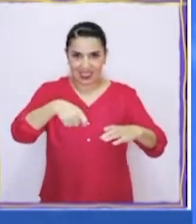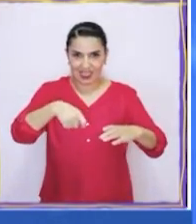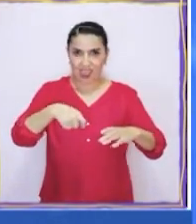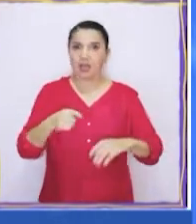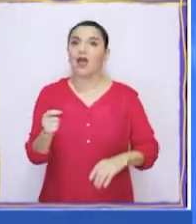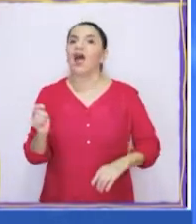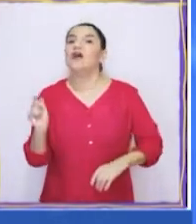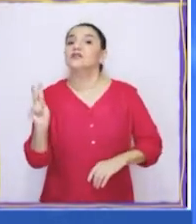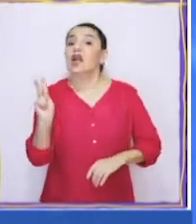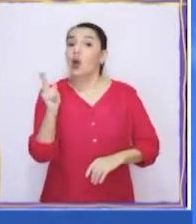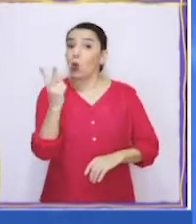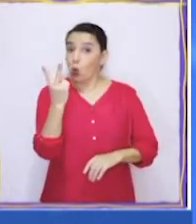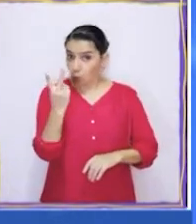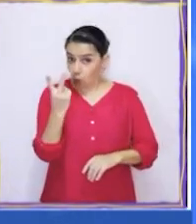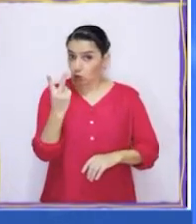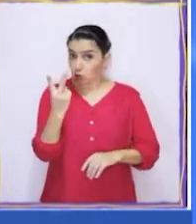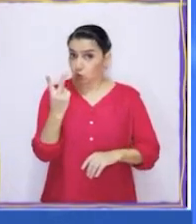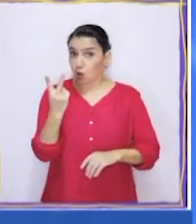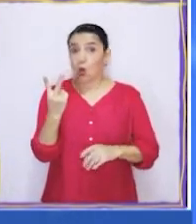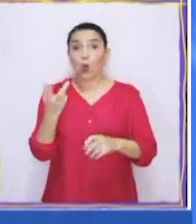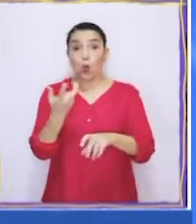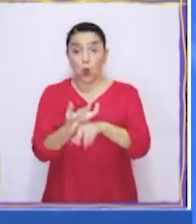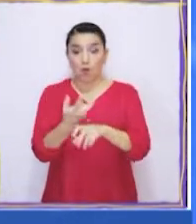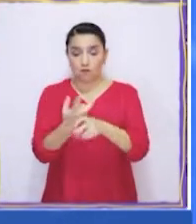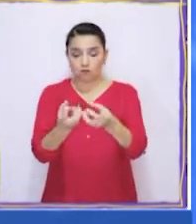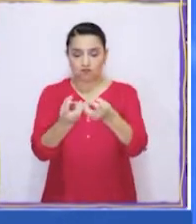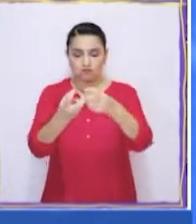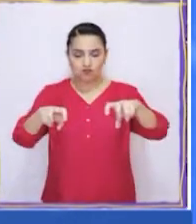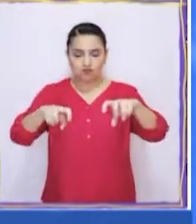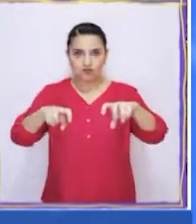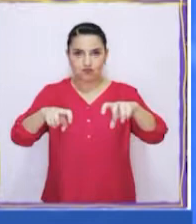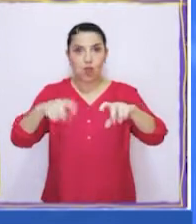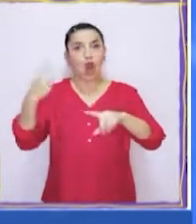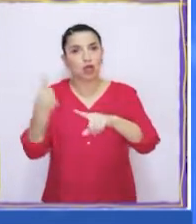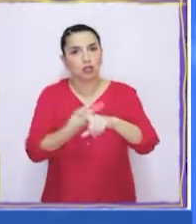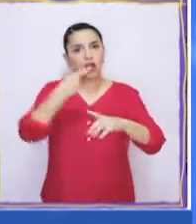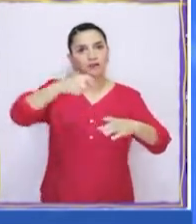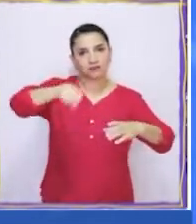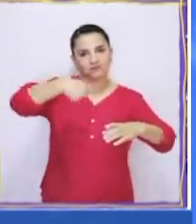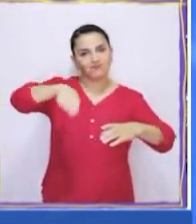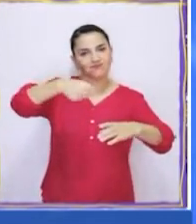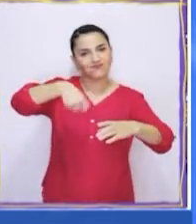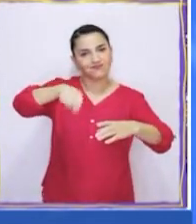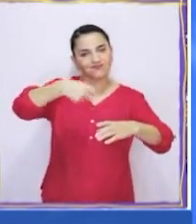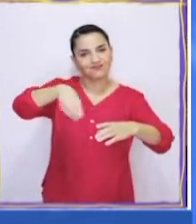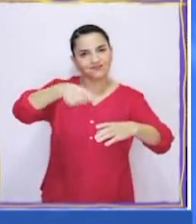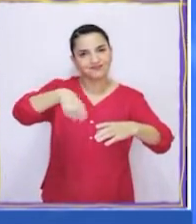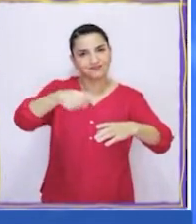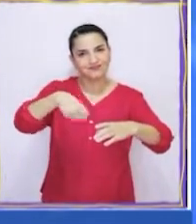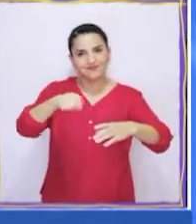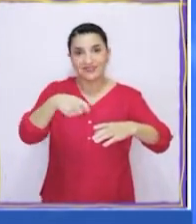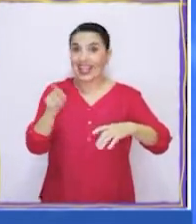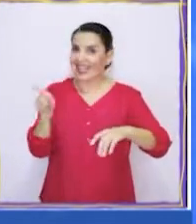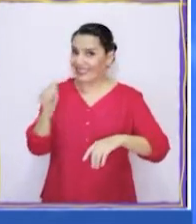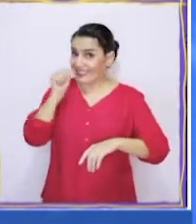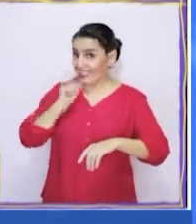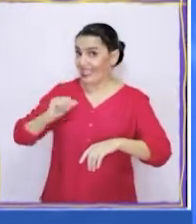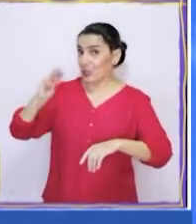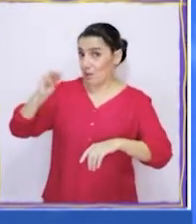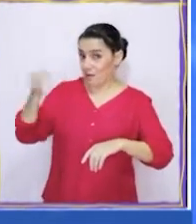echamos el segundo huevo y revolvemos es el